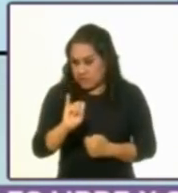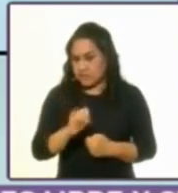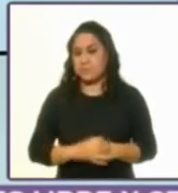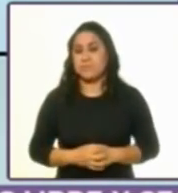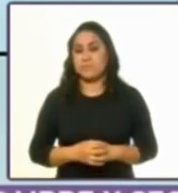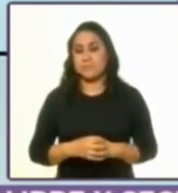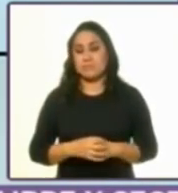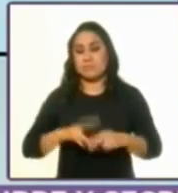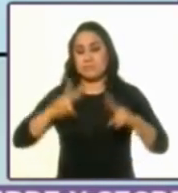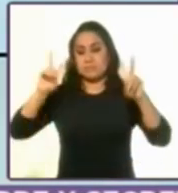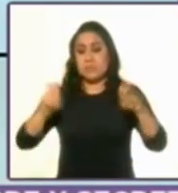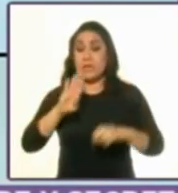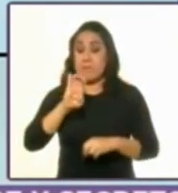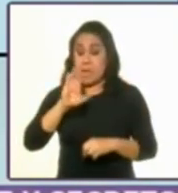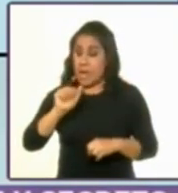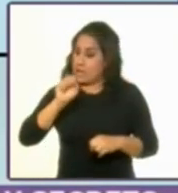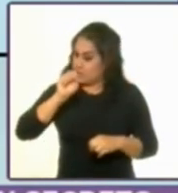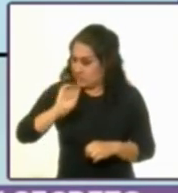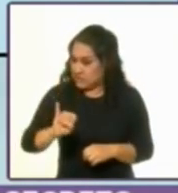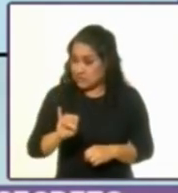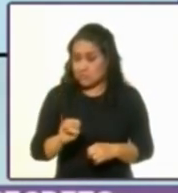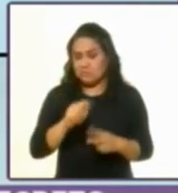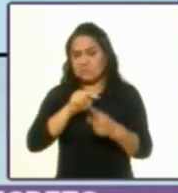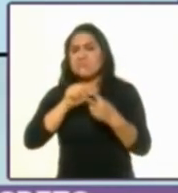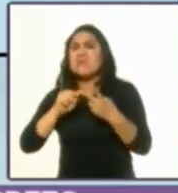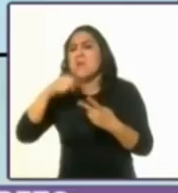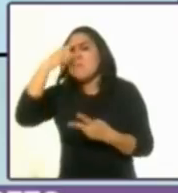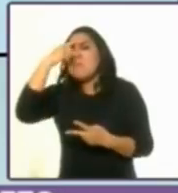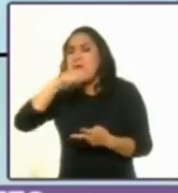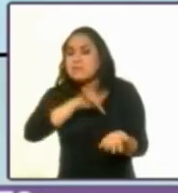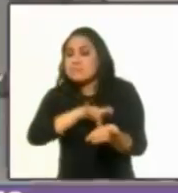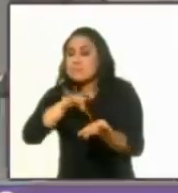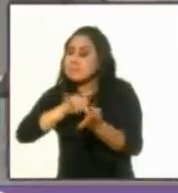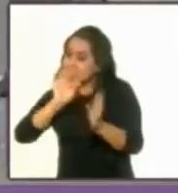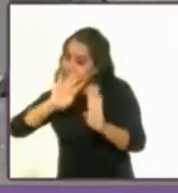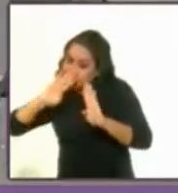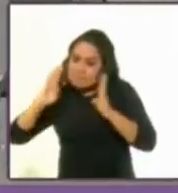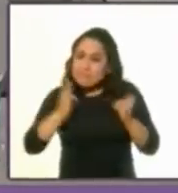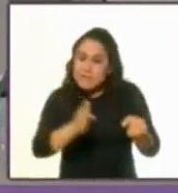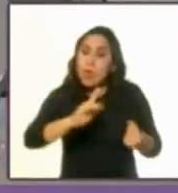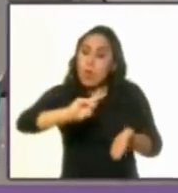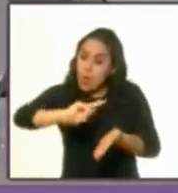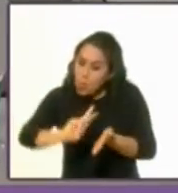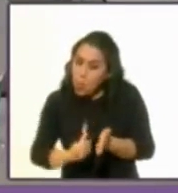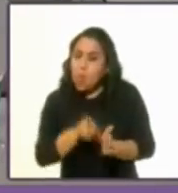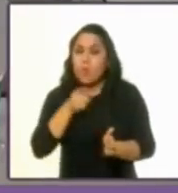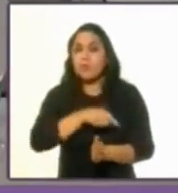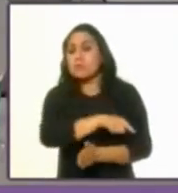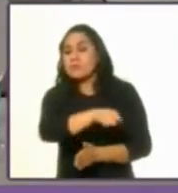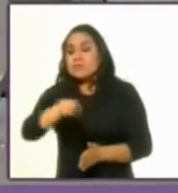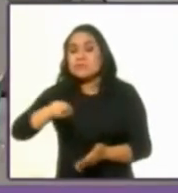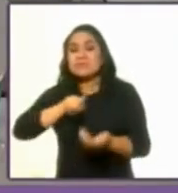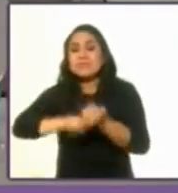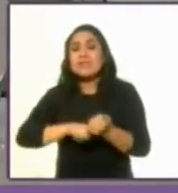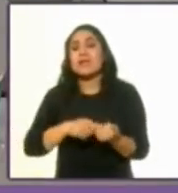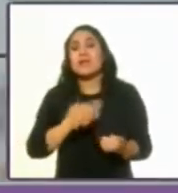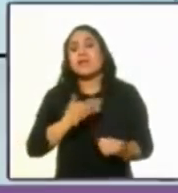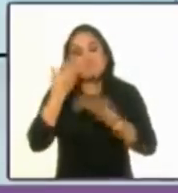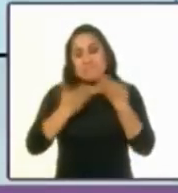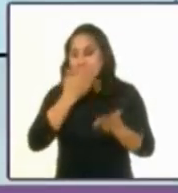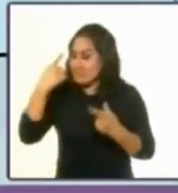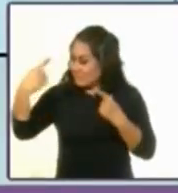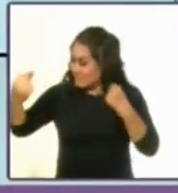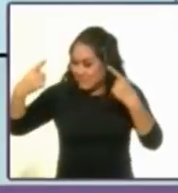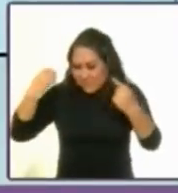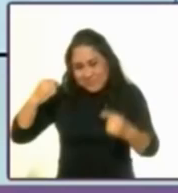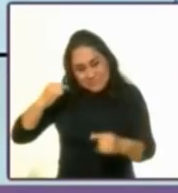pero con el objeto de que estos recursos se canalicen para la reincorporación y la finalización de los estudios porque aunque